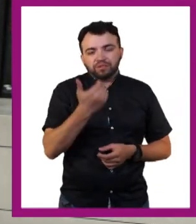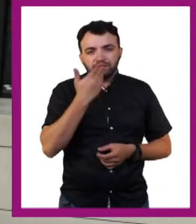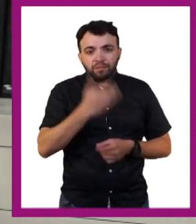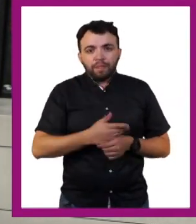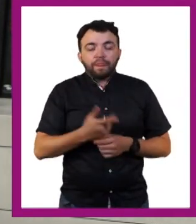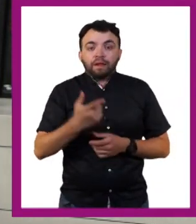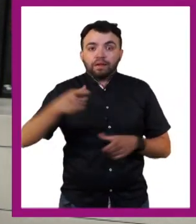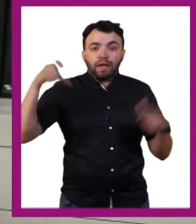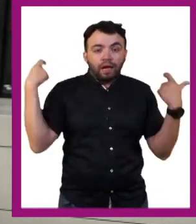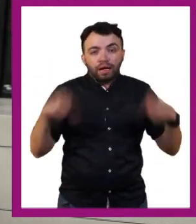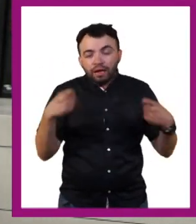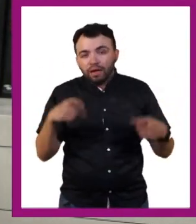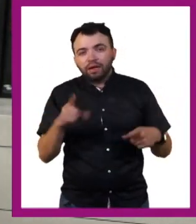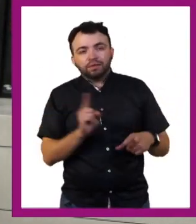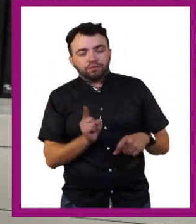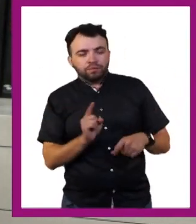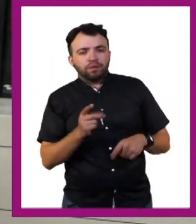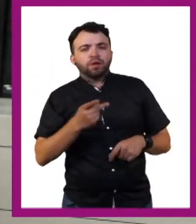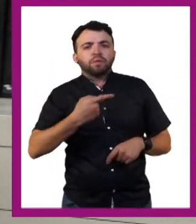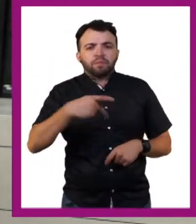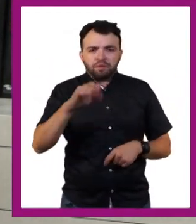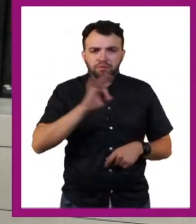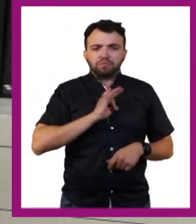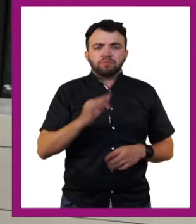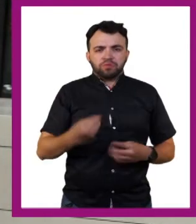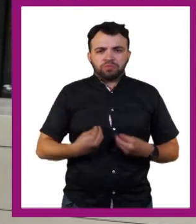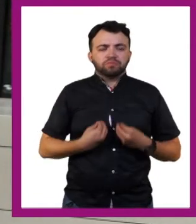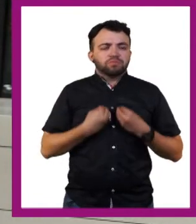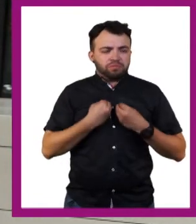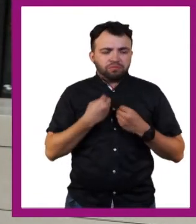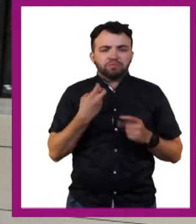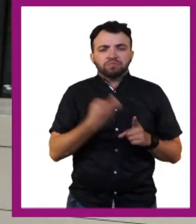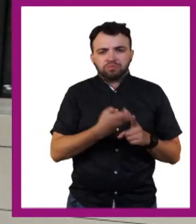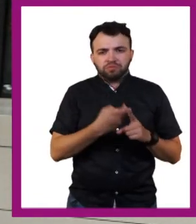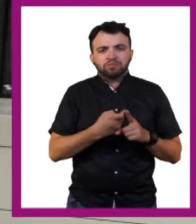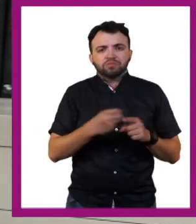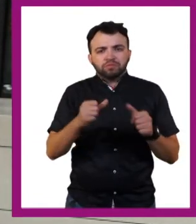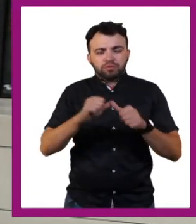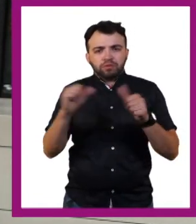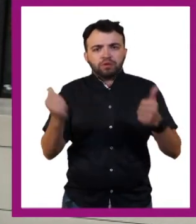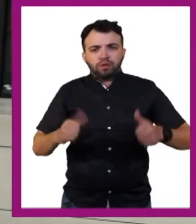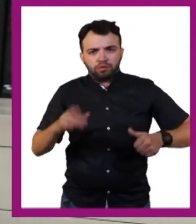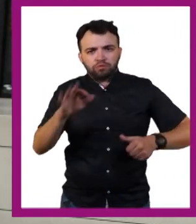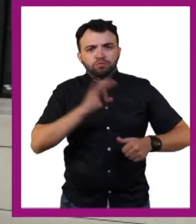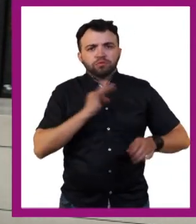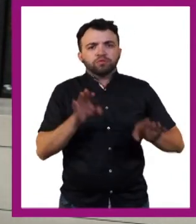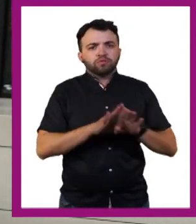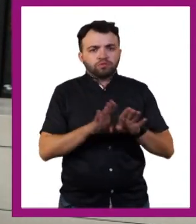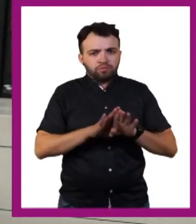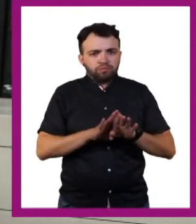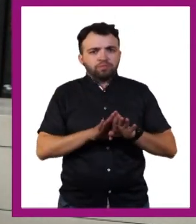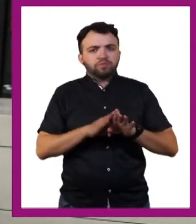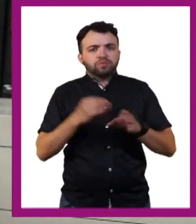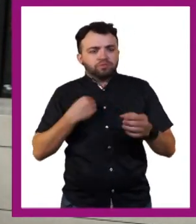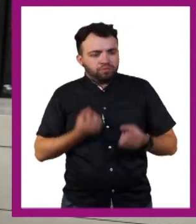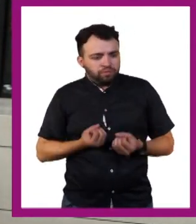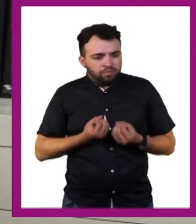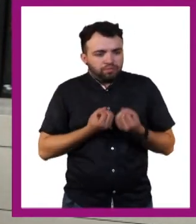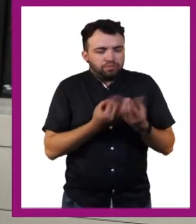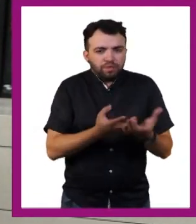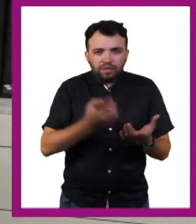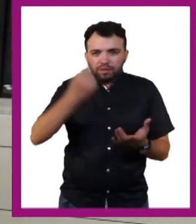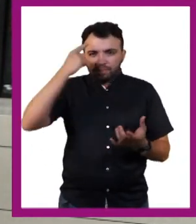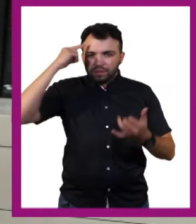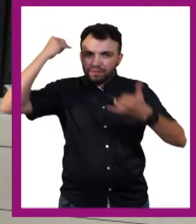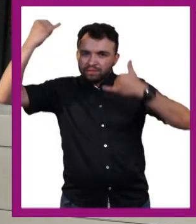doctor o como un abogado, pero sí puedes vivir de esto. Si sabes moverte, si eres muy entregado, si eres creativo,